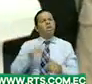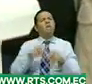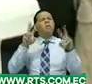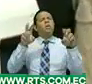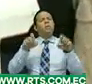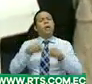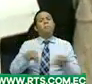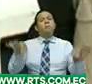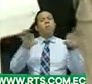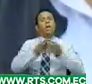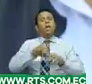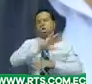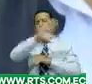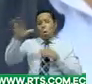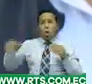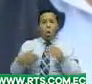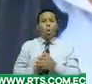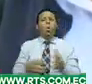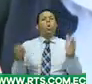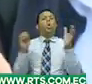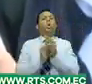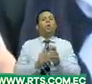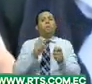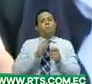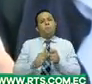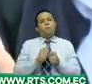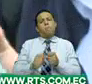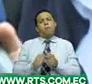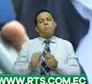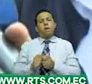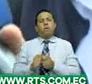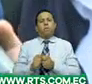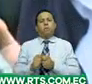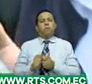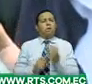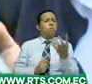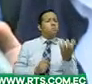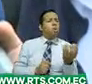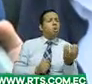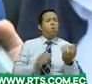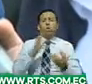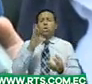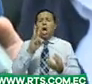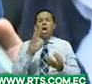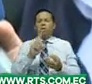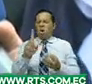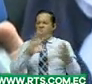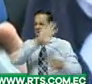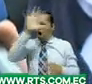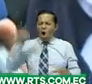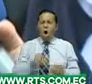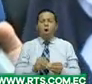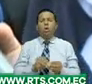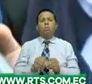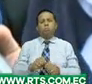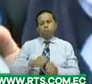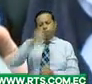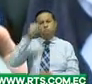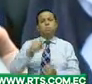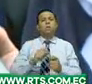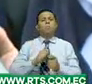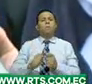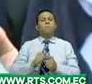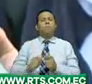las urnas. Estamos entendiendo que no tiene esa valentía el candidato Guillermo Lasso en